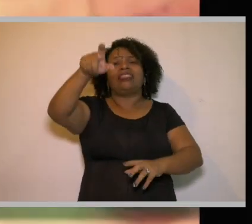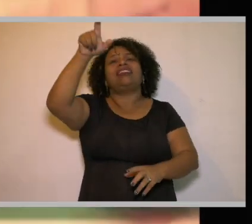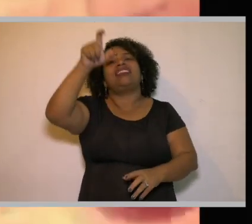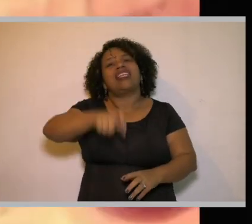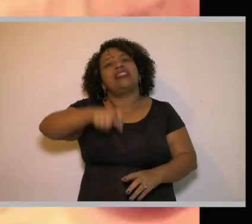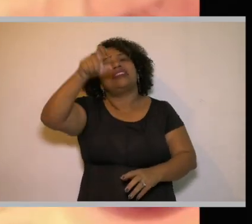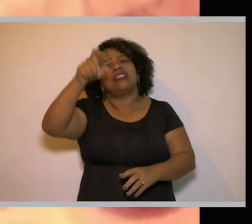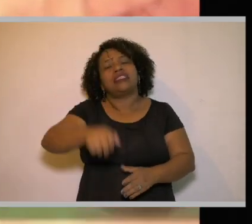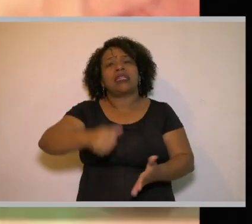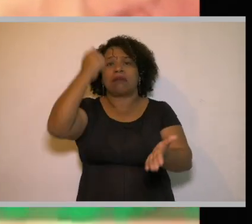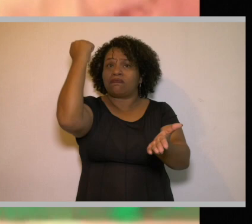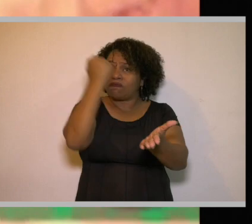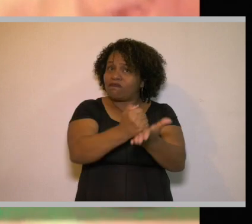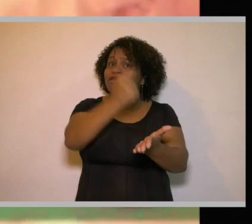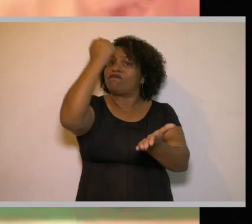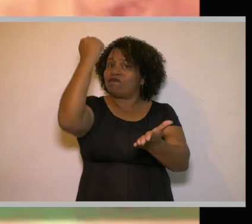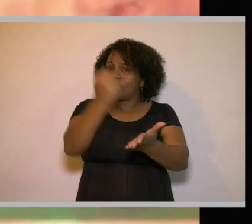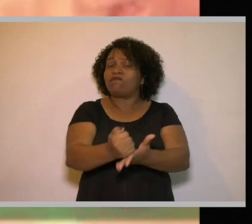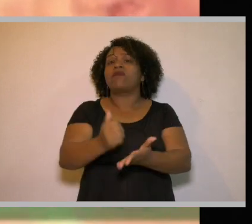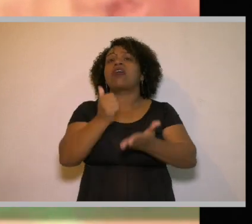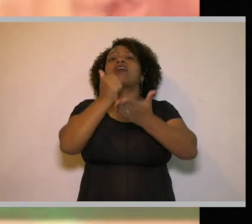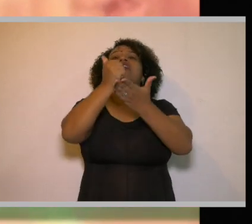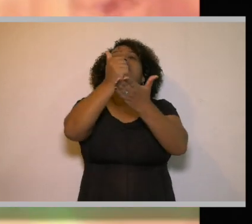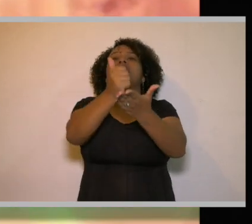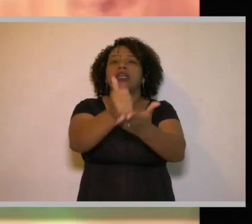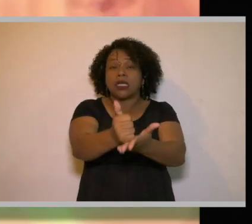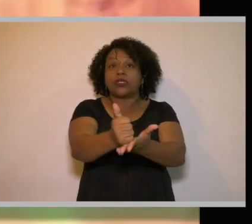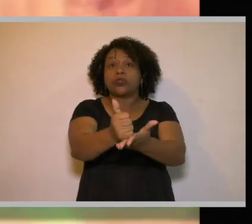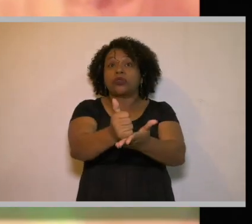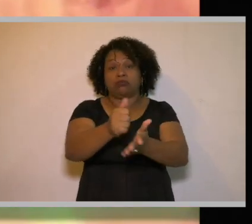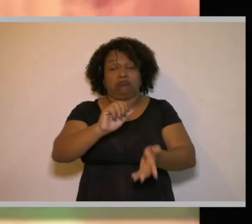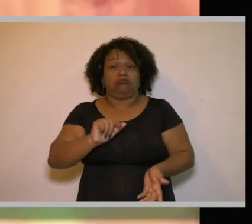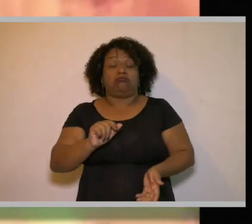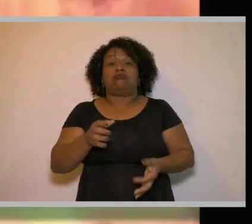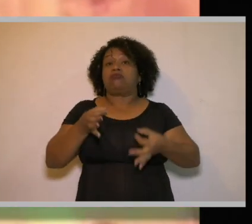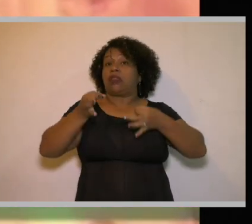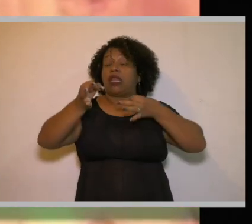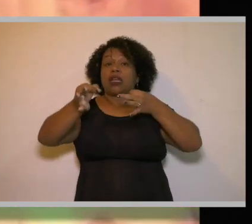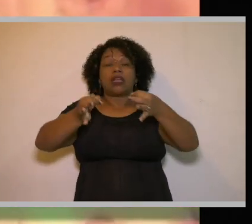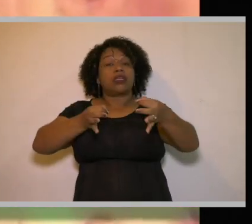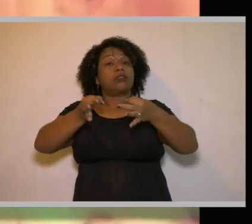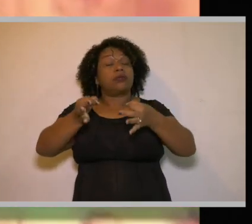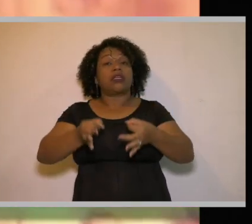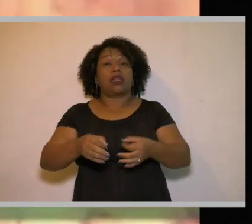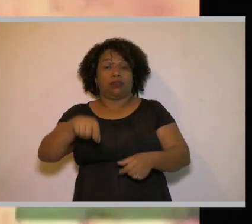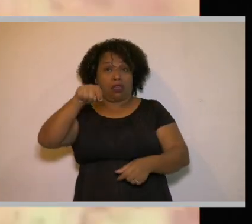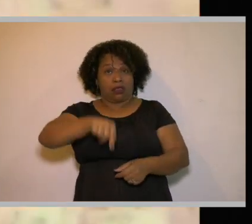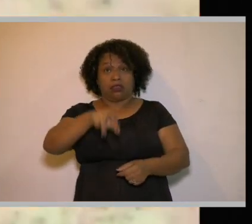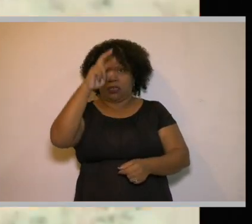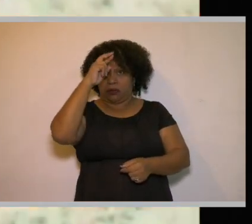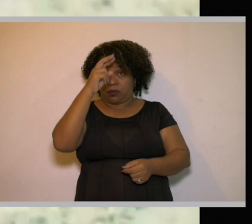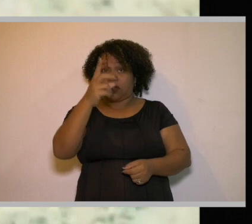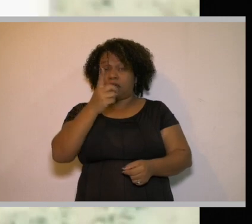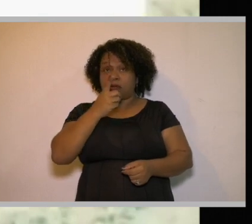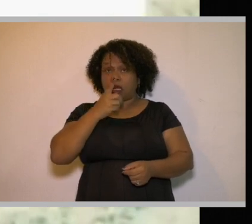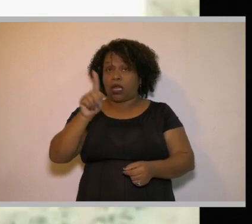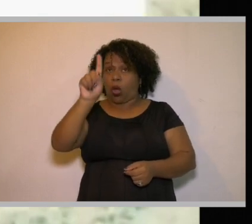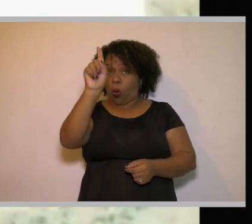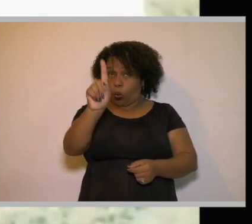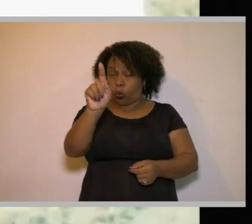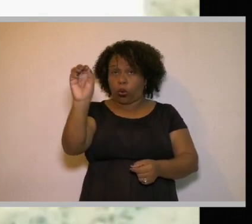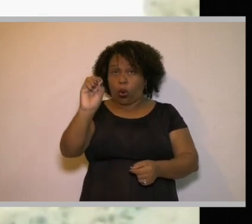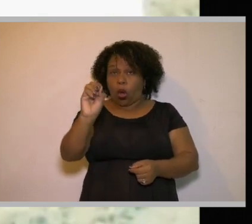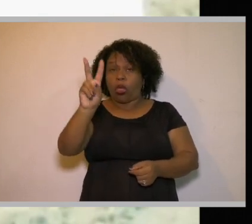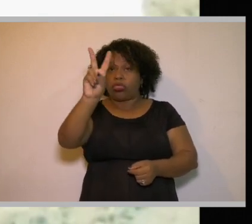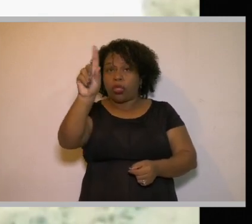incluida en las coberturas del Sistema Dominicano de Seguridad Social. La entidad informó que entre 1 y 2% de la población